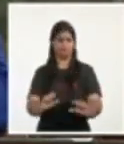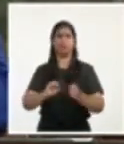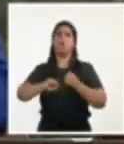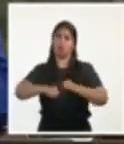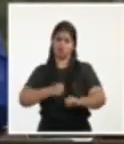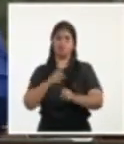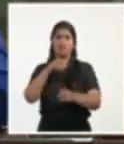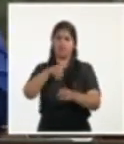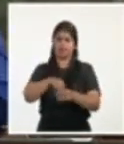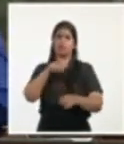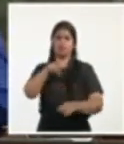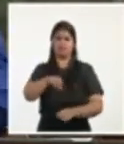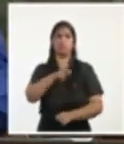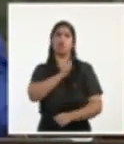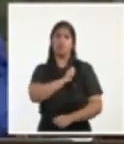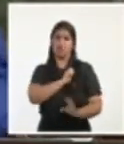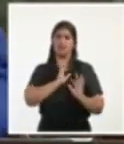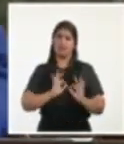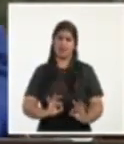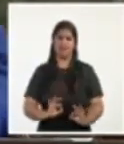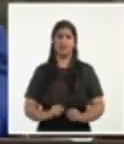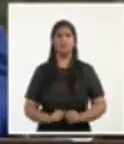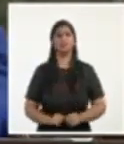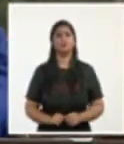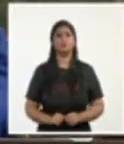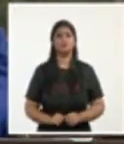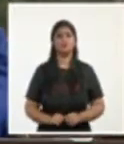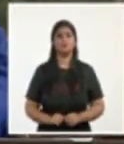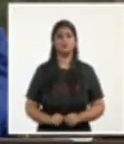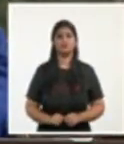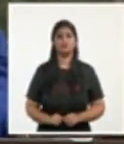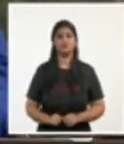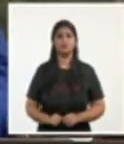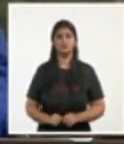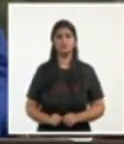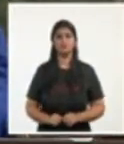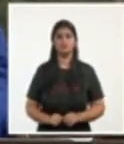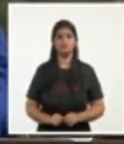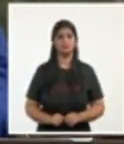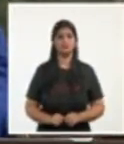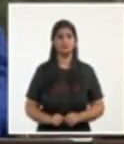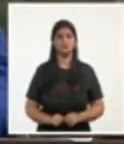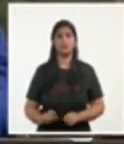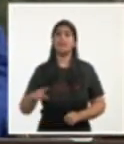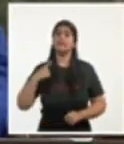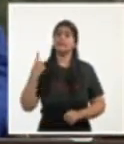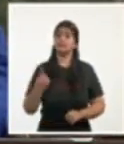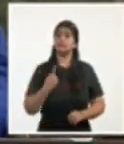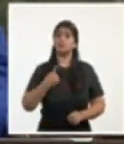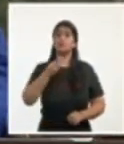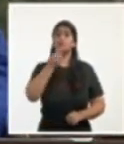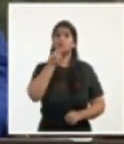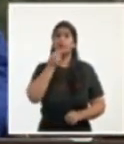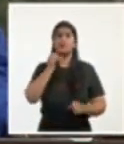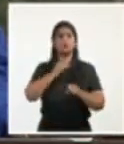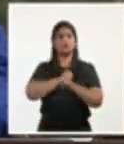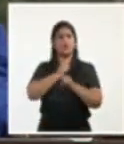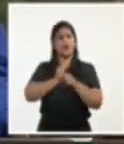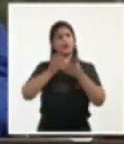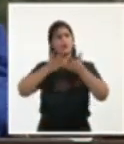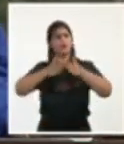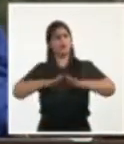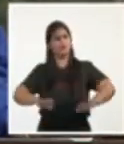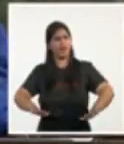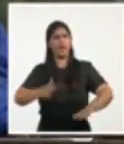supuesto, si no nos hostigaran tanto, si nos dejaran trabajar con tranquilidad, si nos quitaran medidas